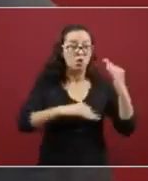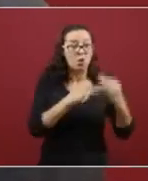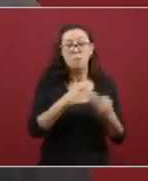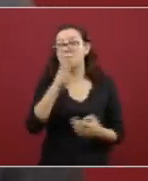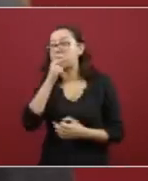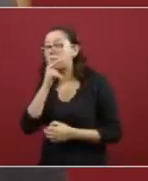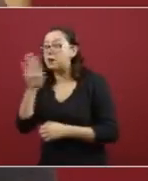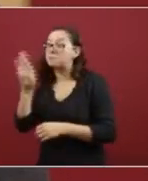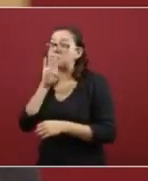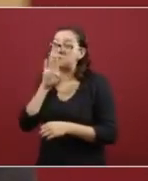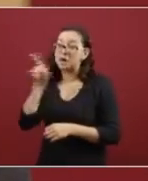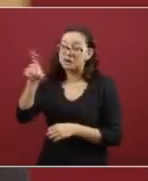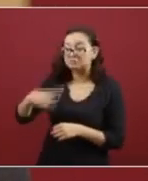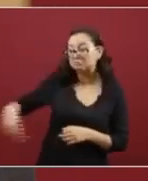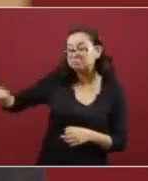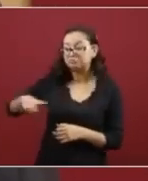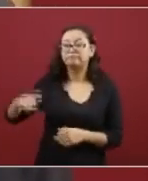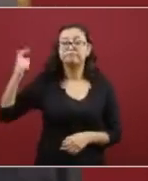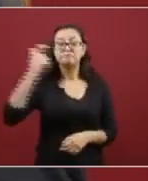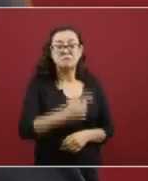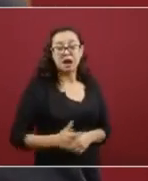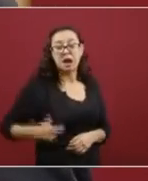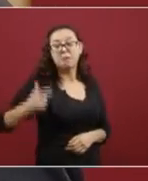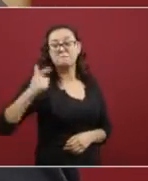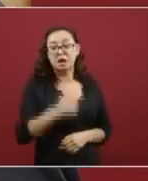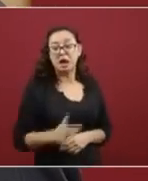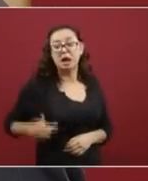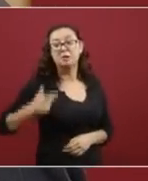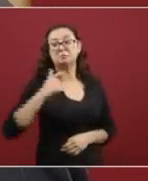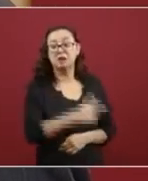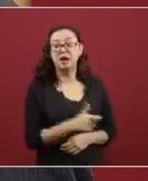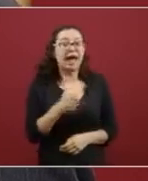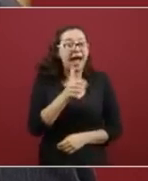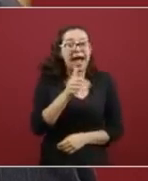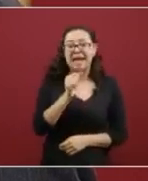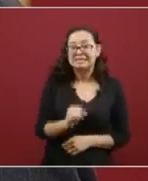fue estableciendo ese sistema.